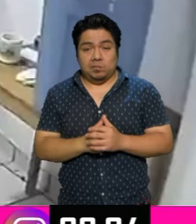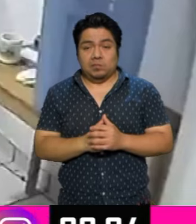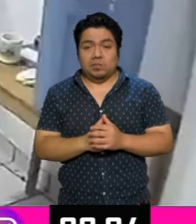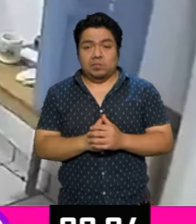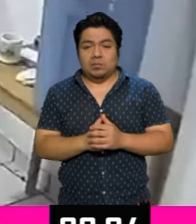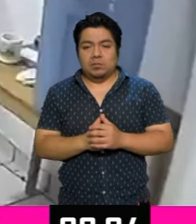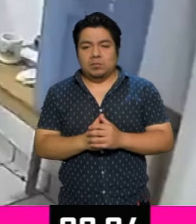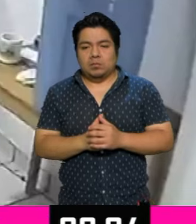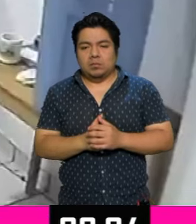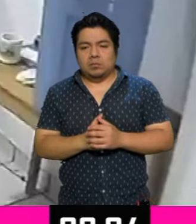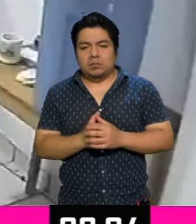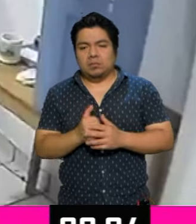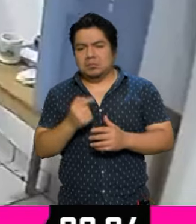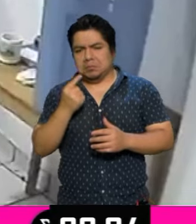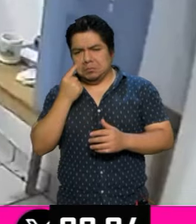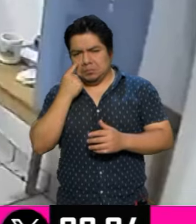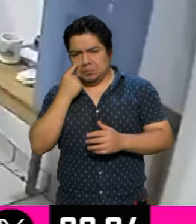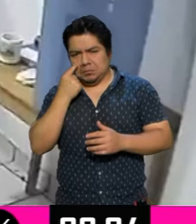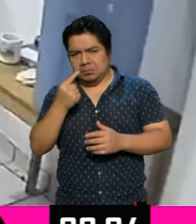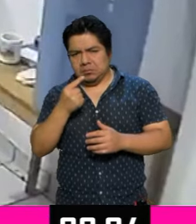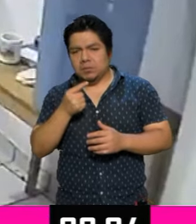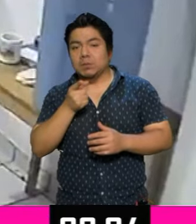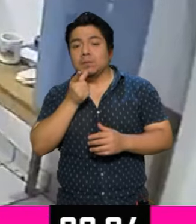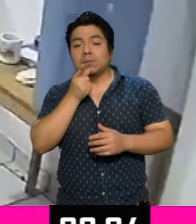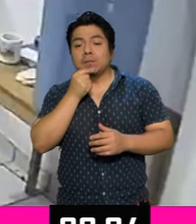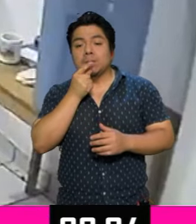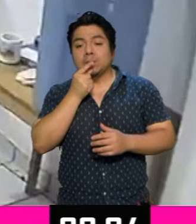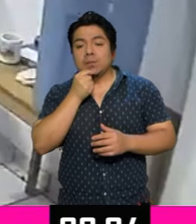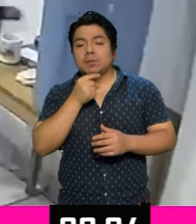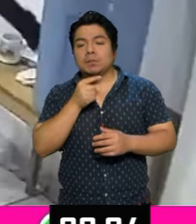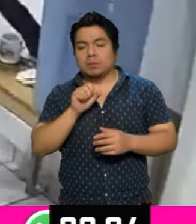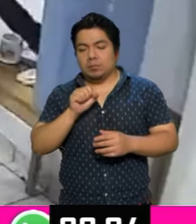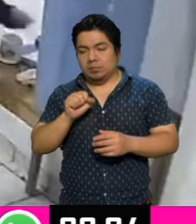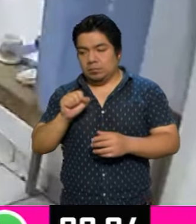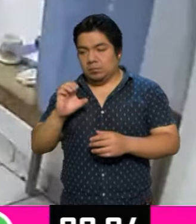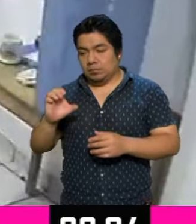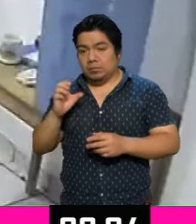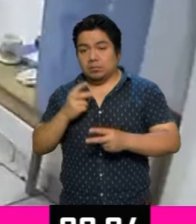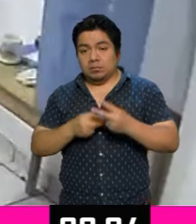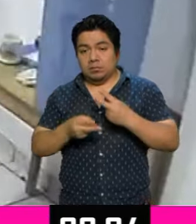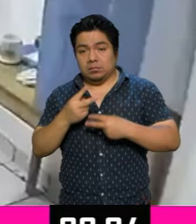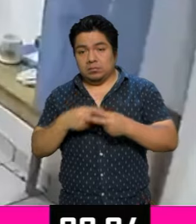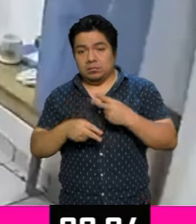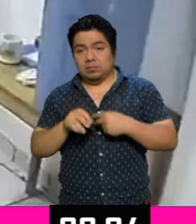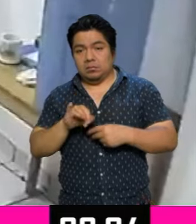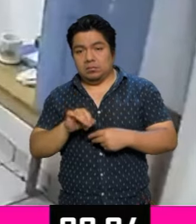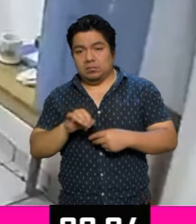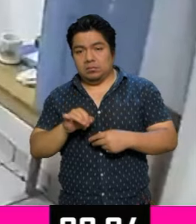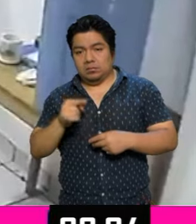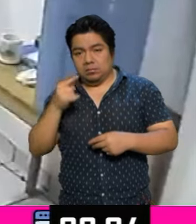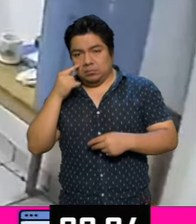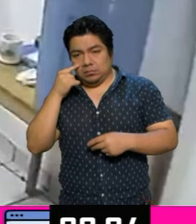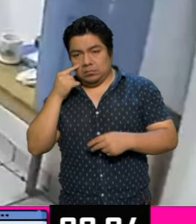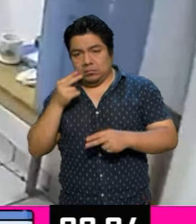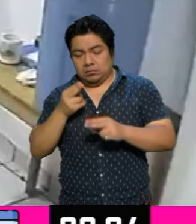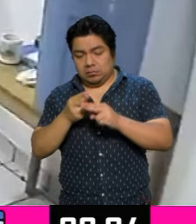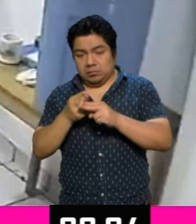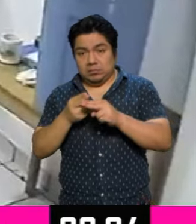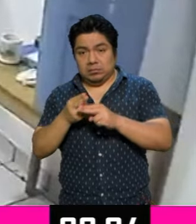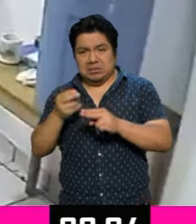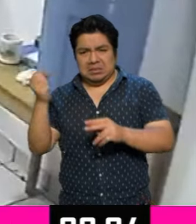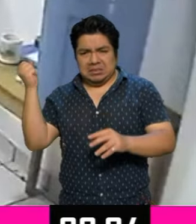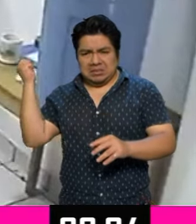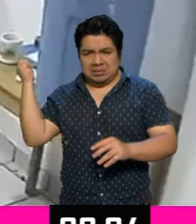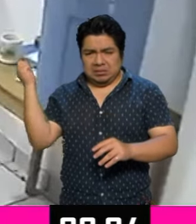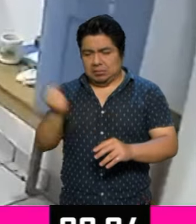¿Y qué tal? Ahora, lo chido es que sí llegaron los elementos de la Secretaría de Seguridad Ciudadana. ¡Qué raro! ¡Mire, mire, mire! Ya se le fue con el cuchillo